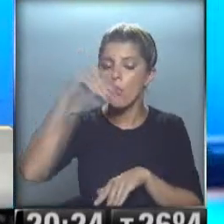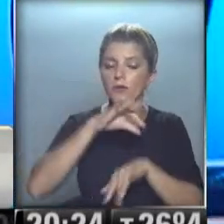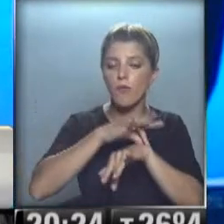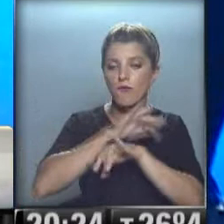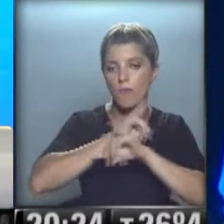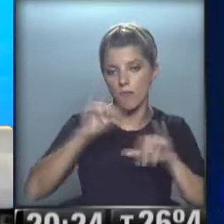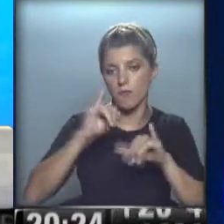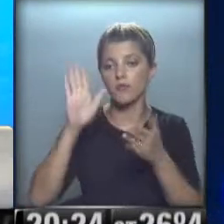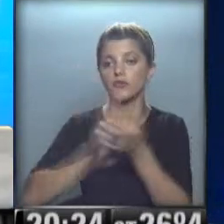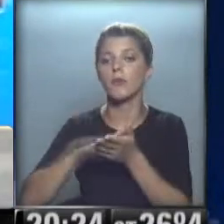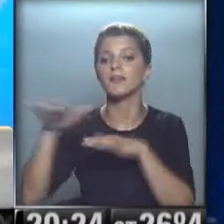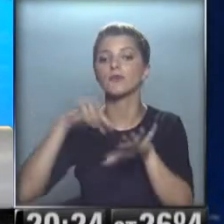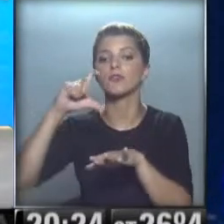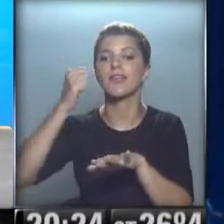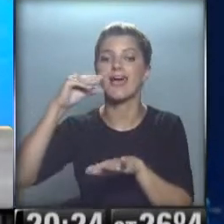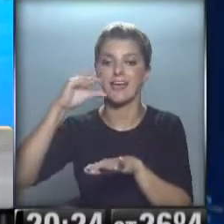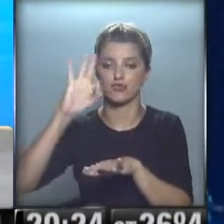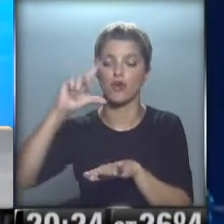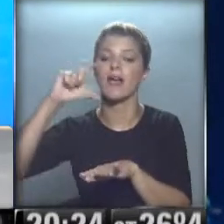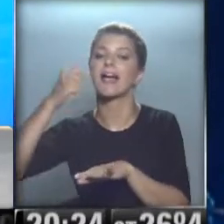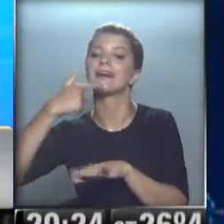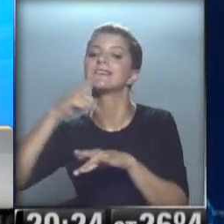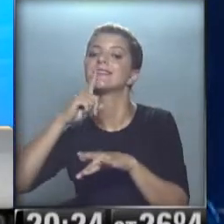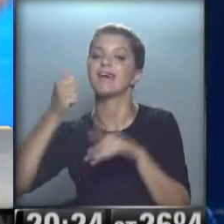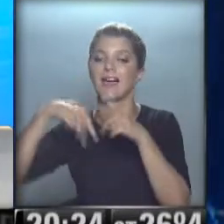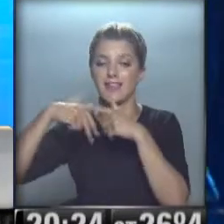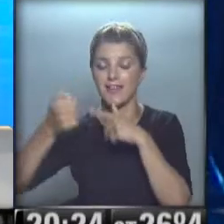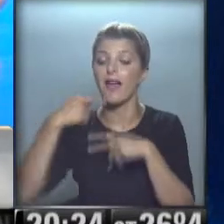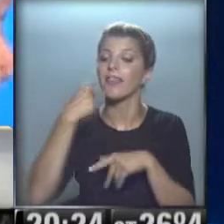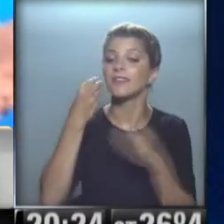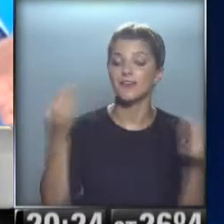la salud de Cacho Castaña. Indica que el artista